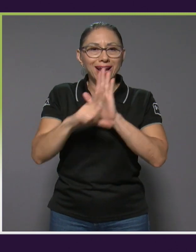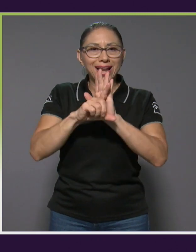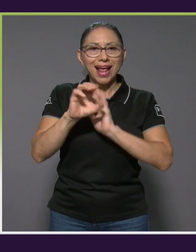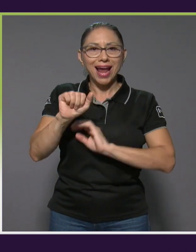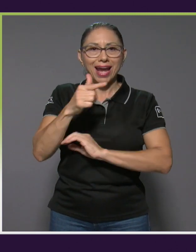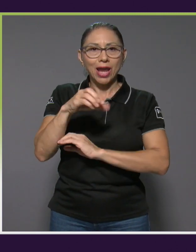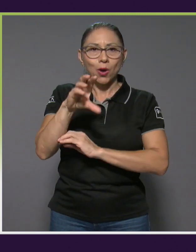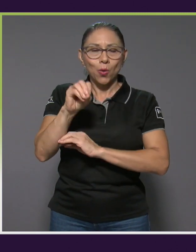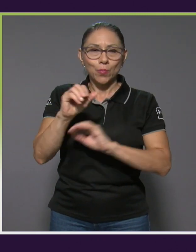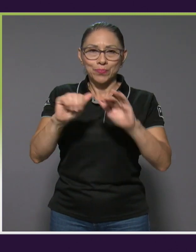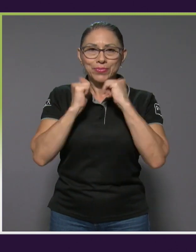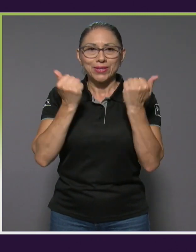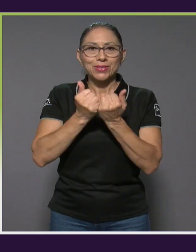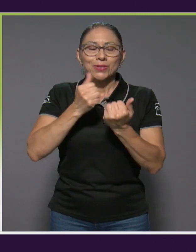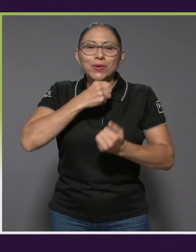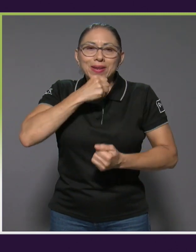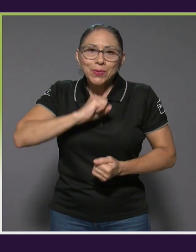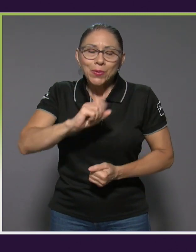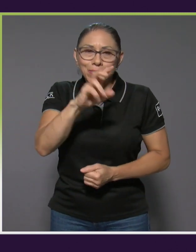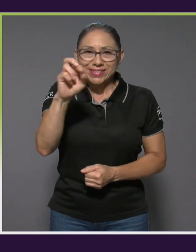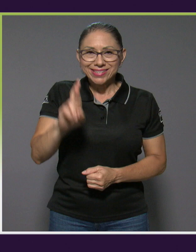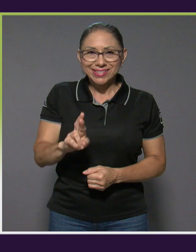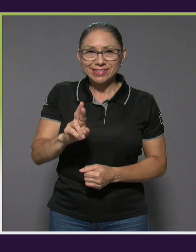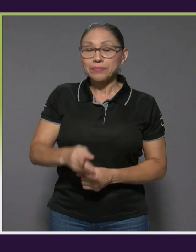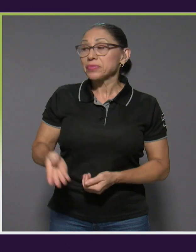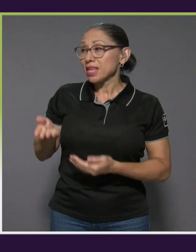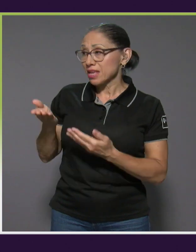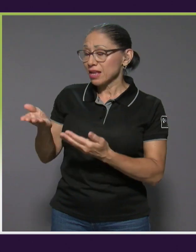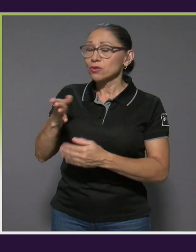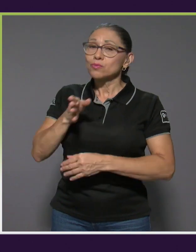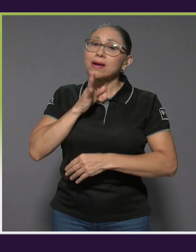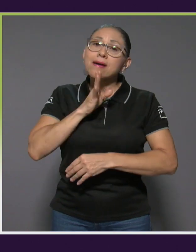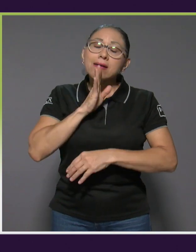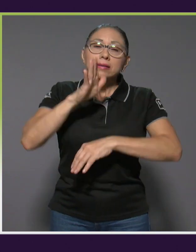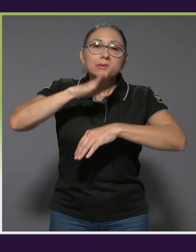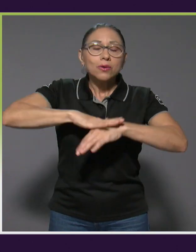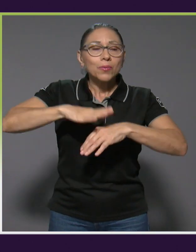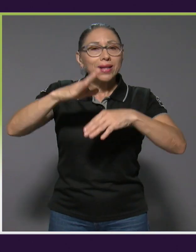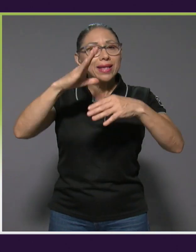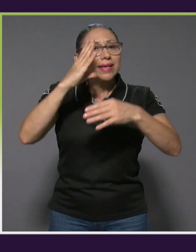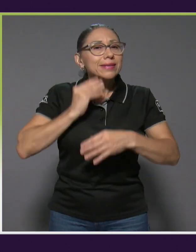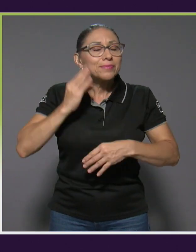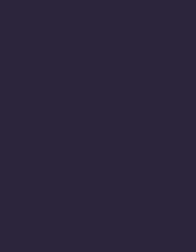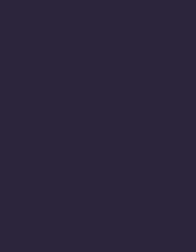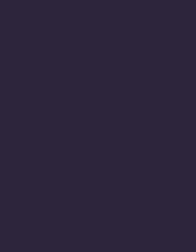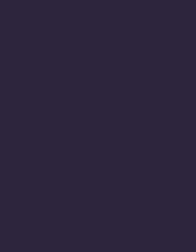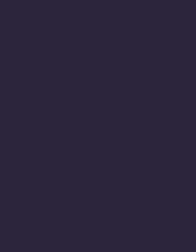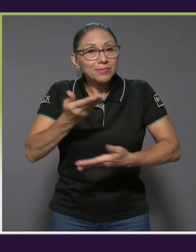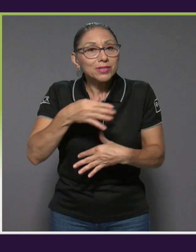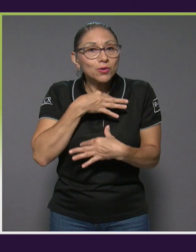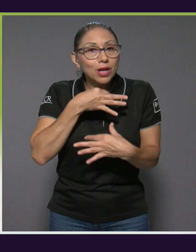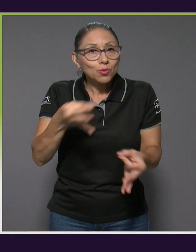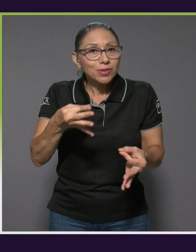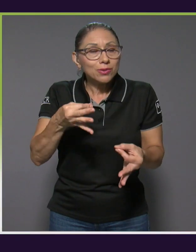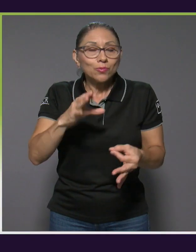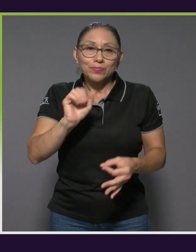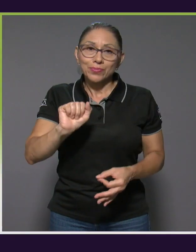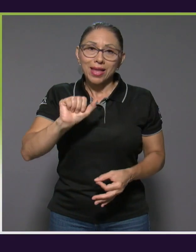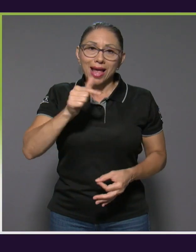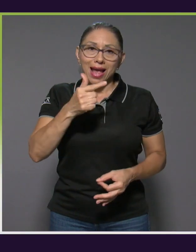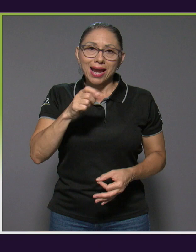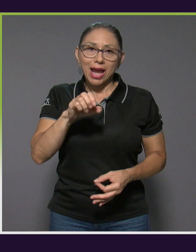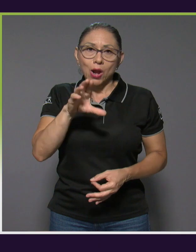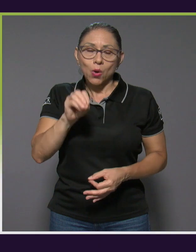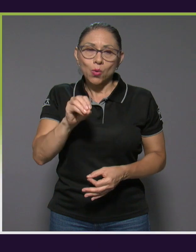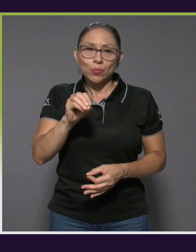Asociación Gerontológica Costarricense, y nos va a contar sobre la experiencia de este servicio gratuito que brinda AGECO y